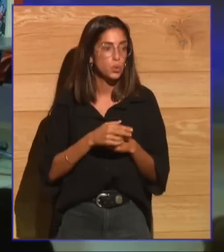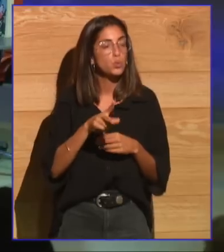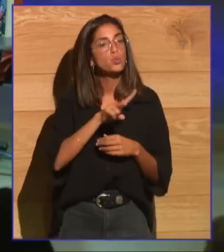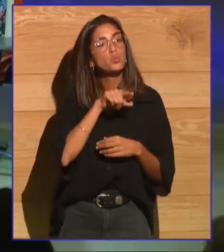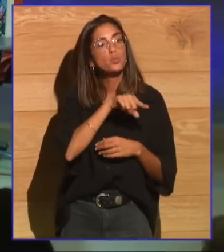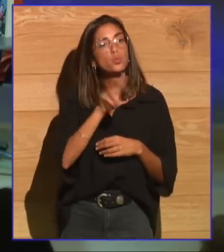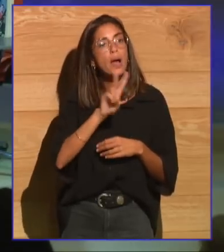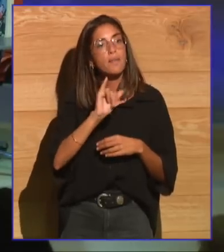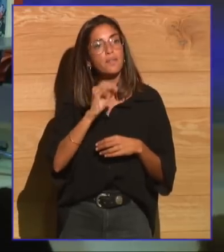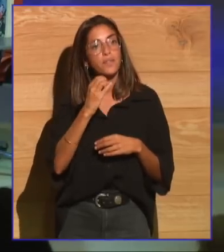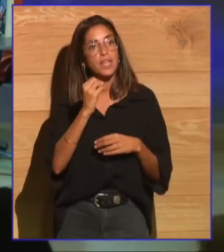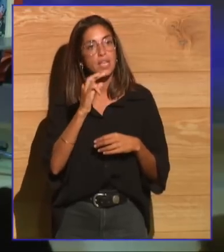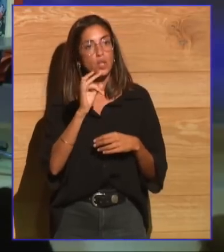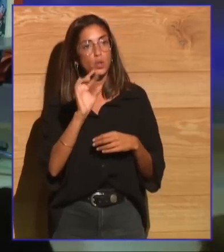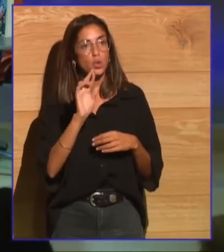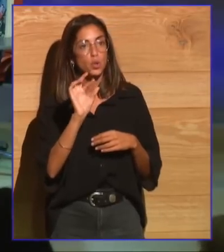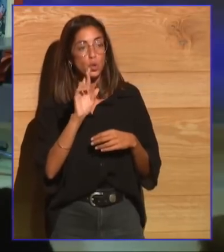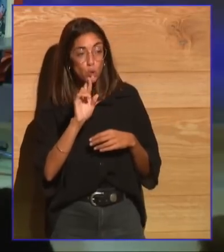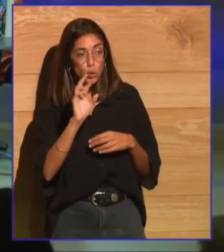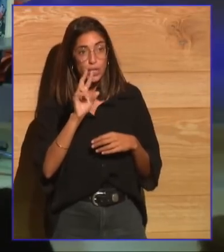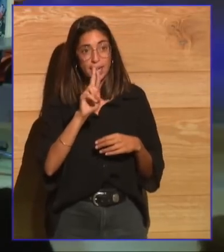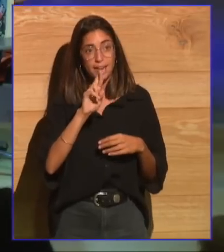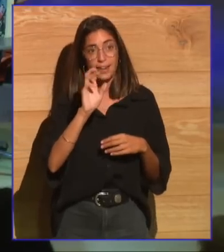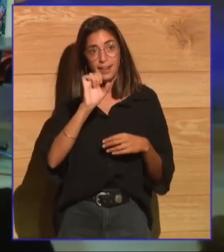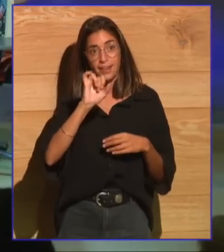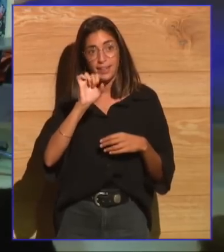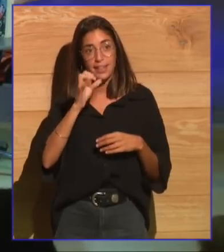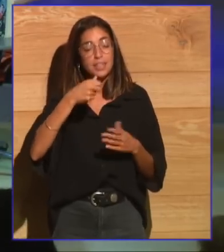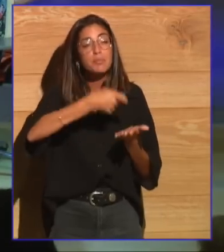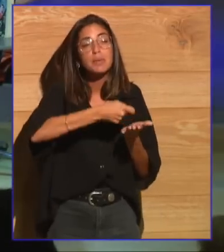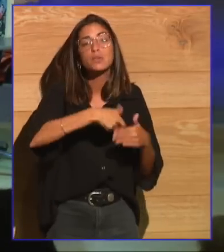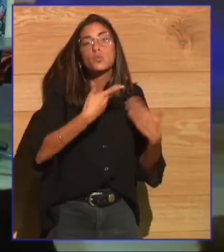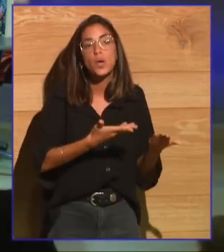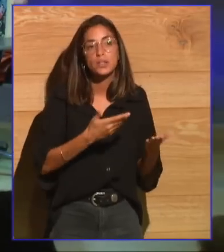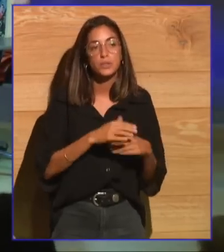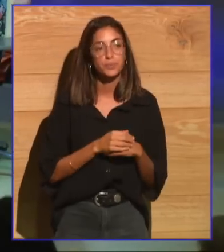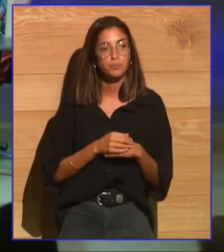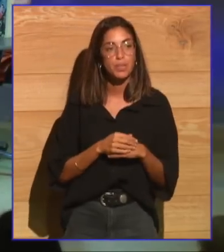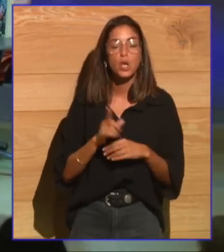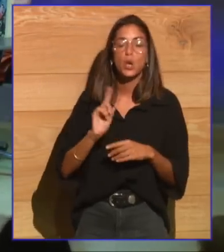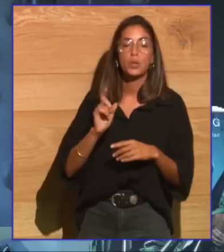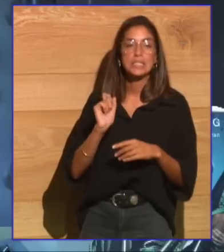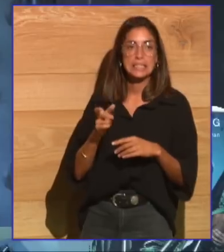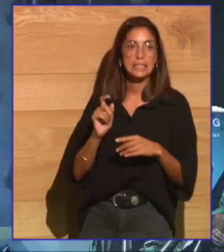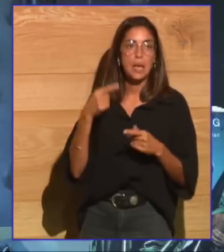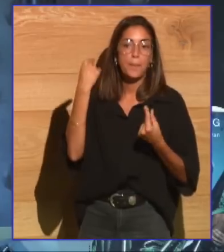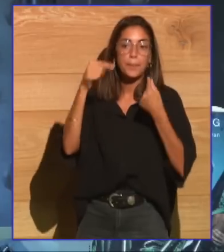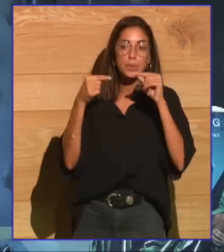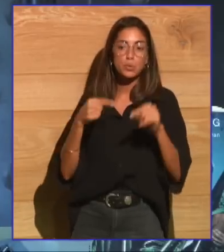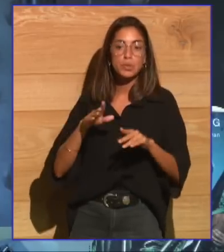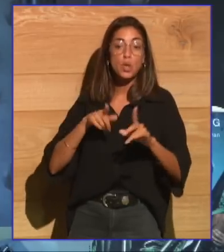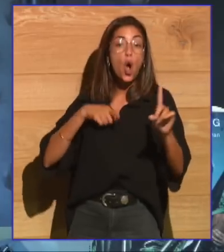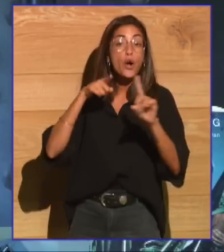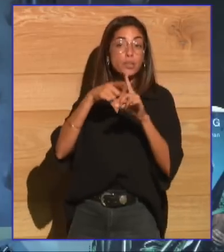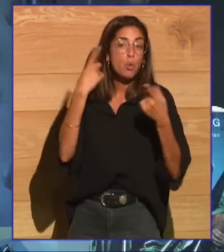no eso no digo a una estrella no y además muchas veces es curioso muchas veces se hace un presupuesto para la música que es todo